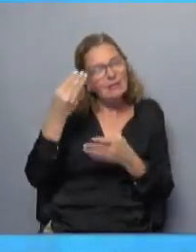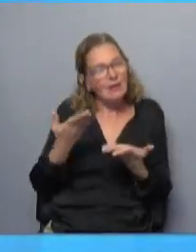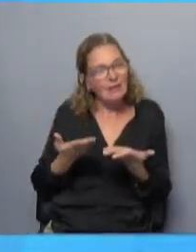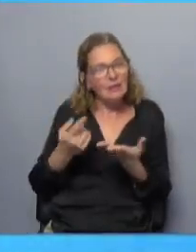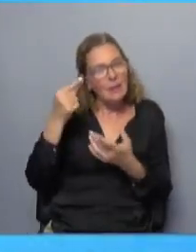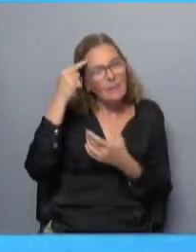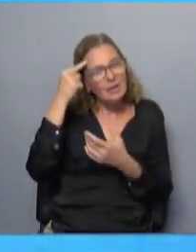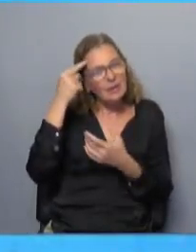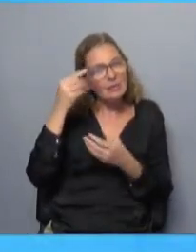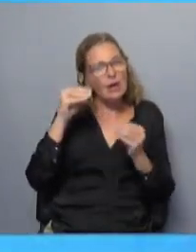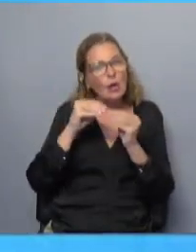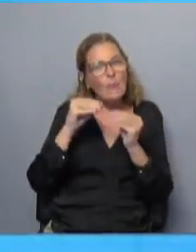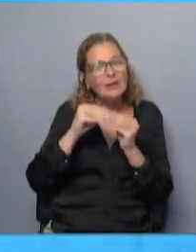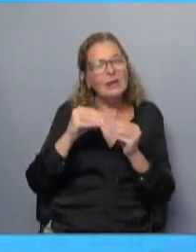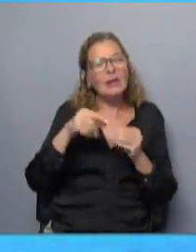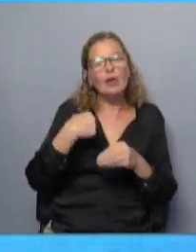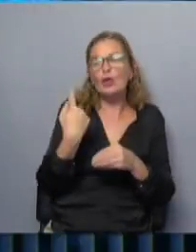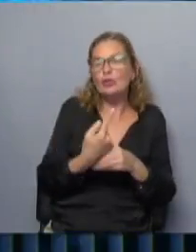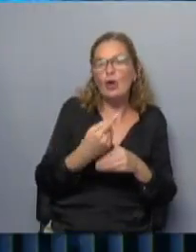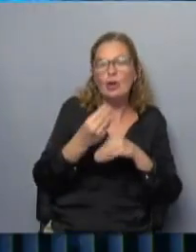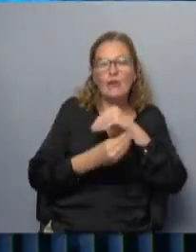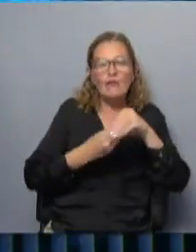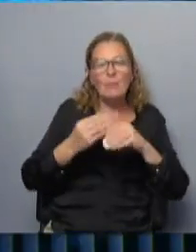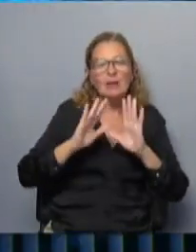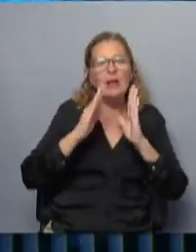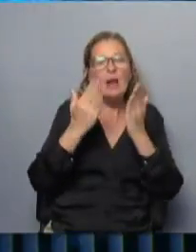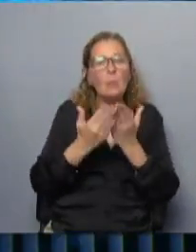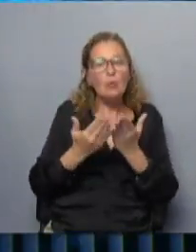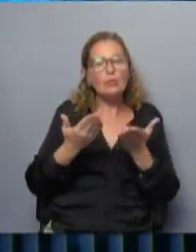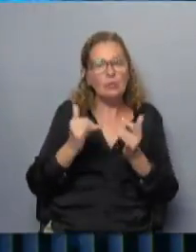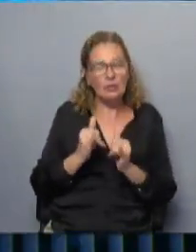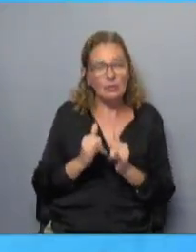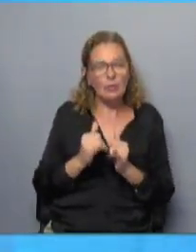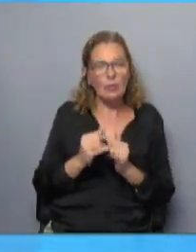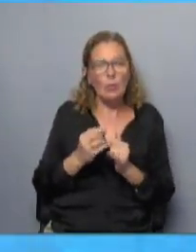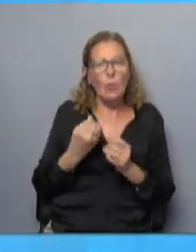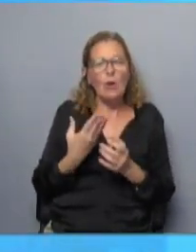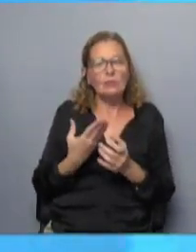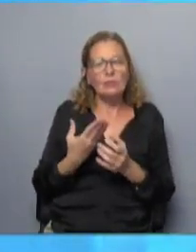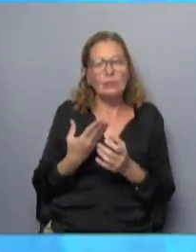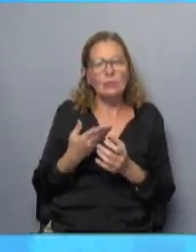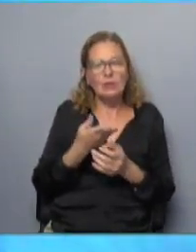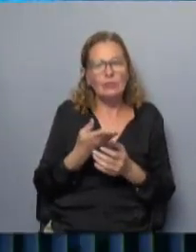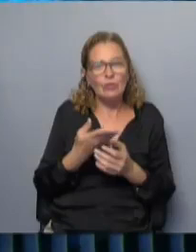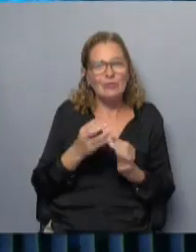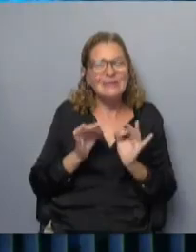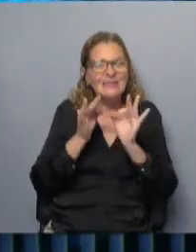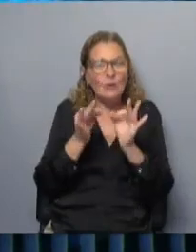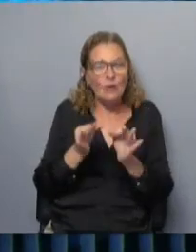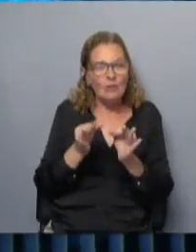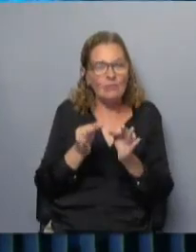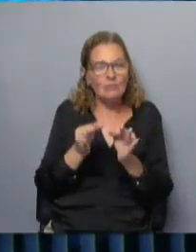que piensa de las compañeras de los compañeros de la familia del mundo en sí cuánto costó imponer eso